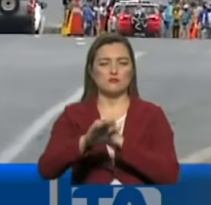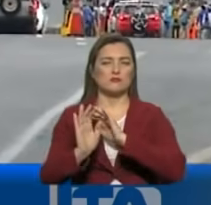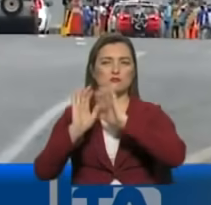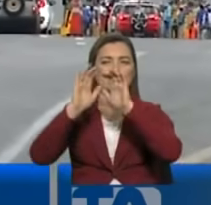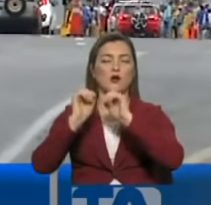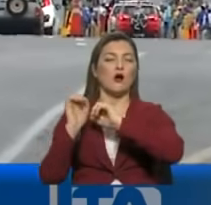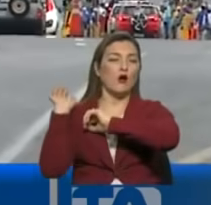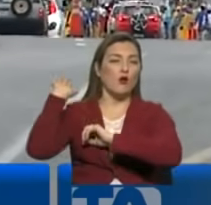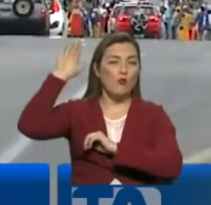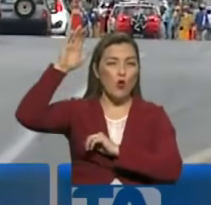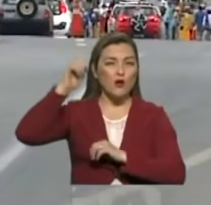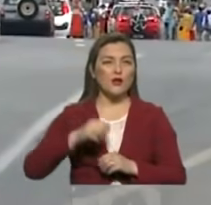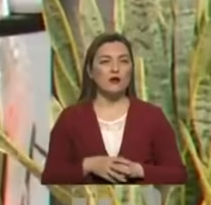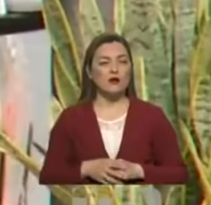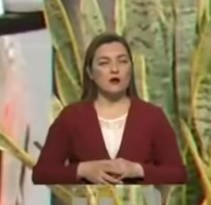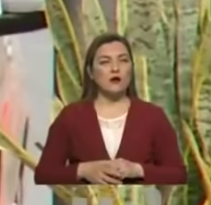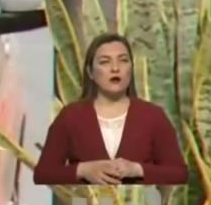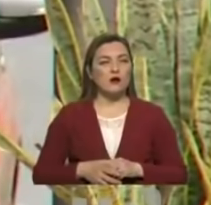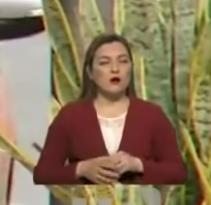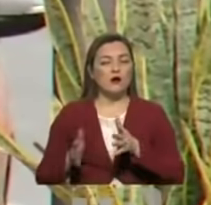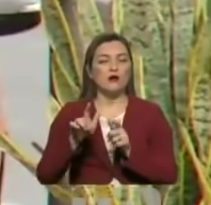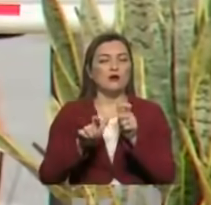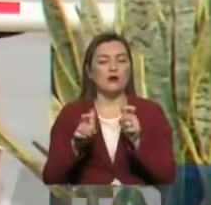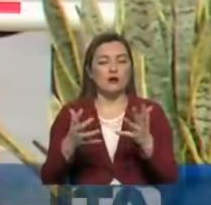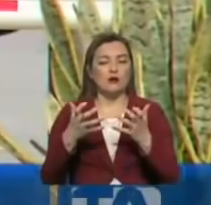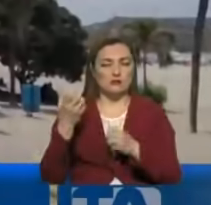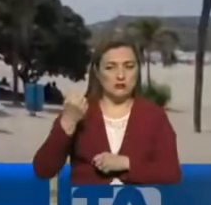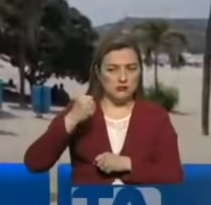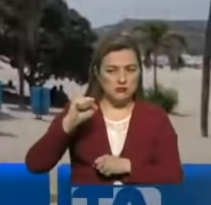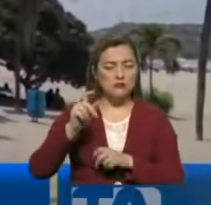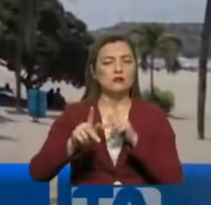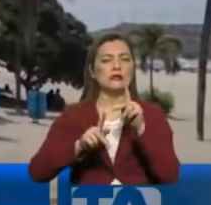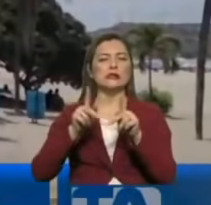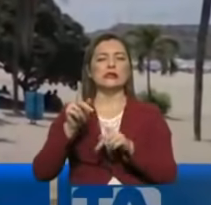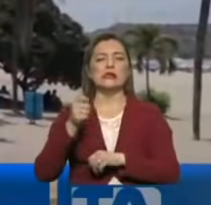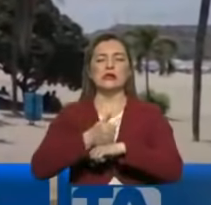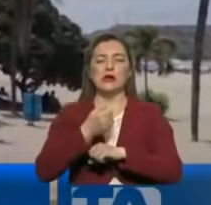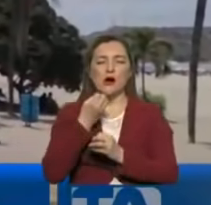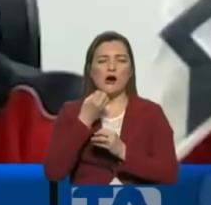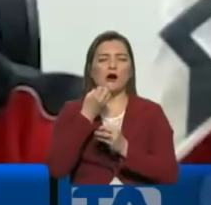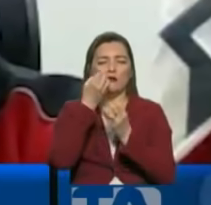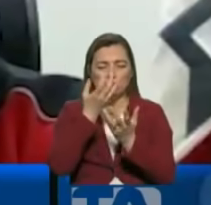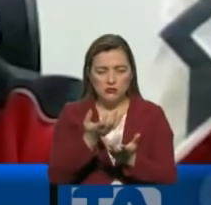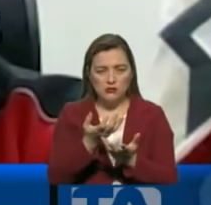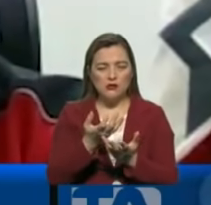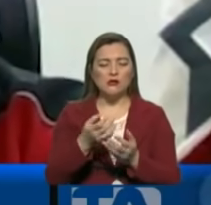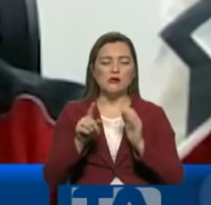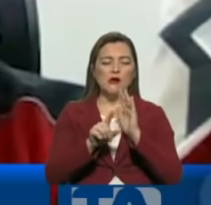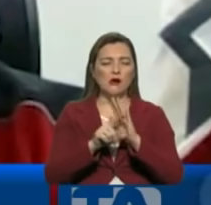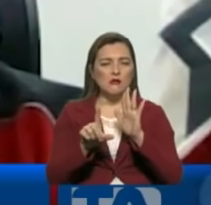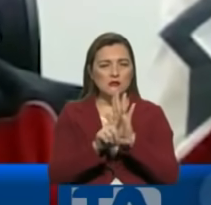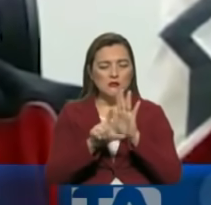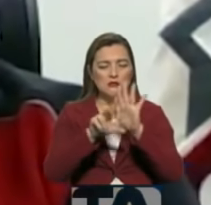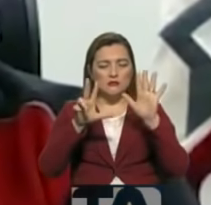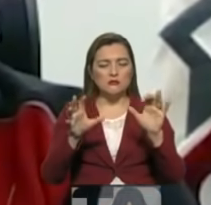vóley. Y para aquellos que intenten viajar a la playa en este feriado, la autoridad indica: con toque de queda, ¿qué quiere